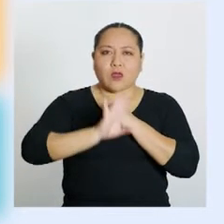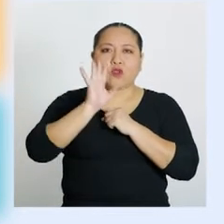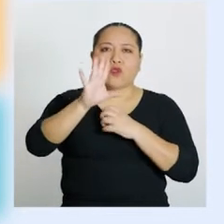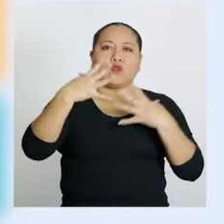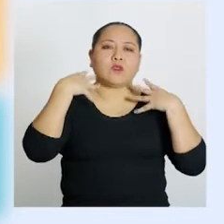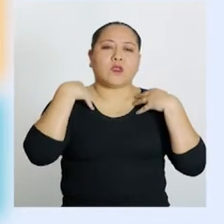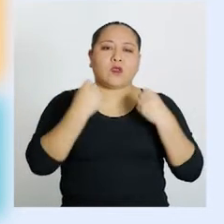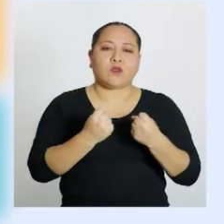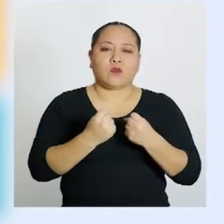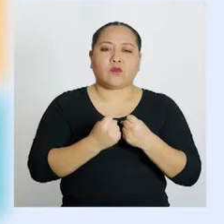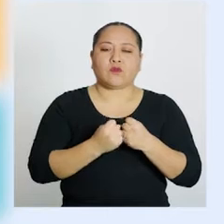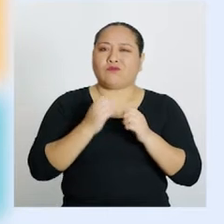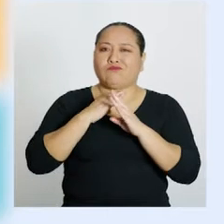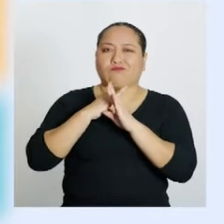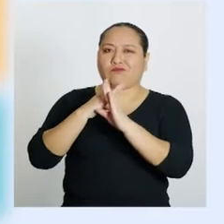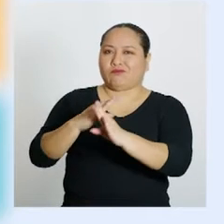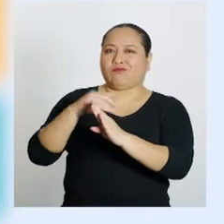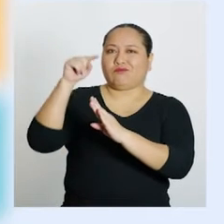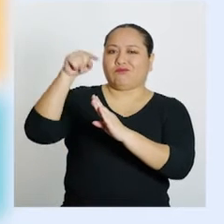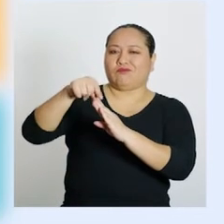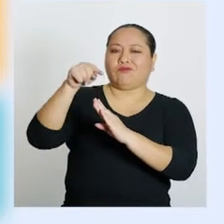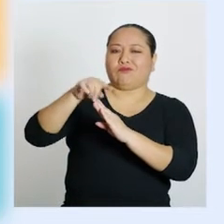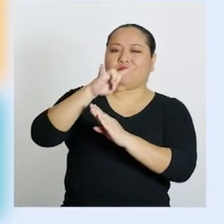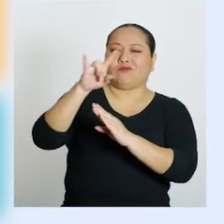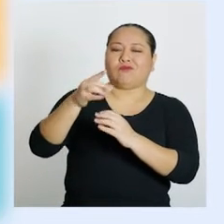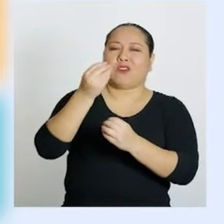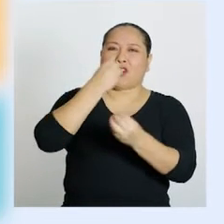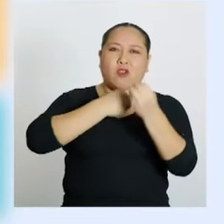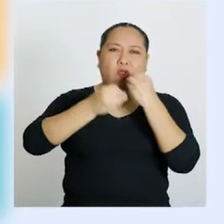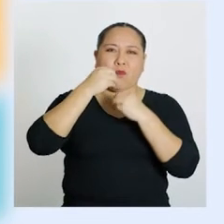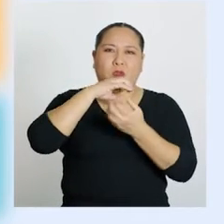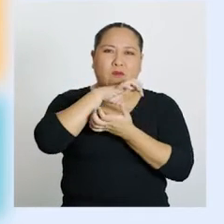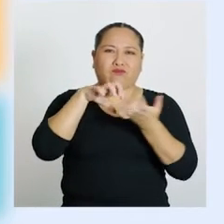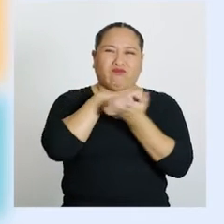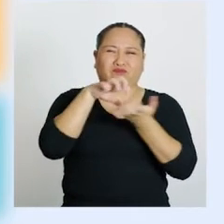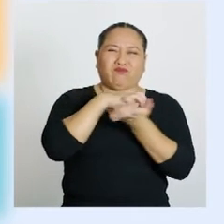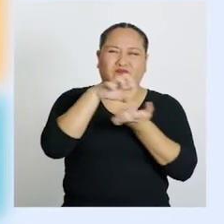tu salud evitando el consumo de alimentos